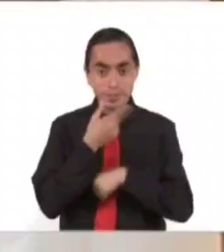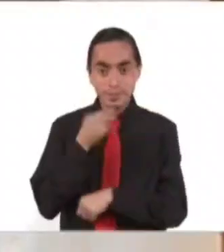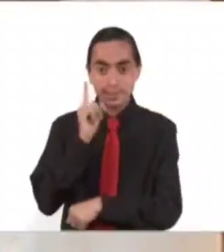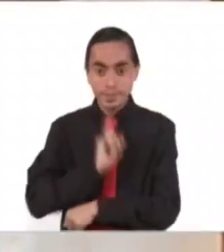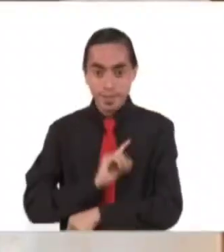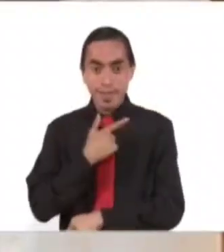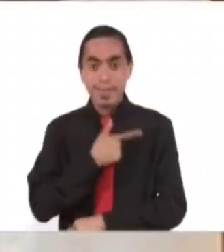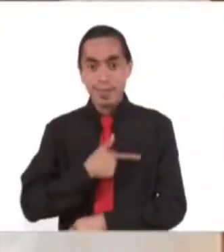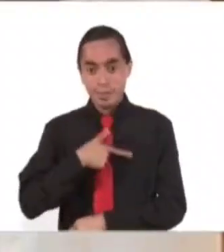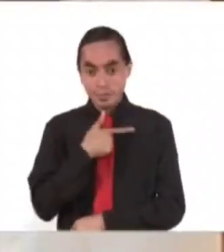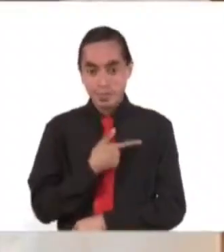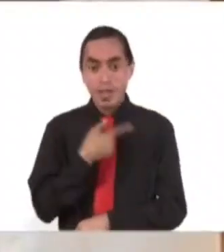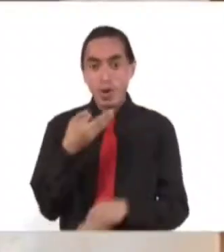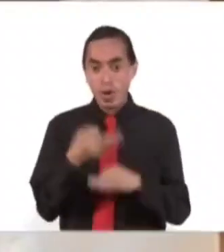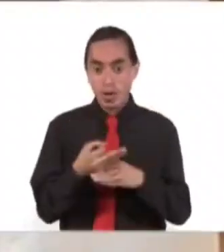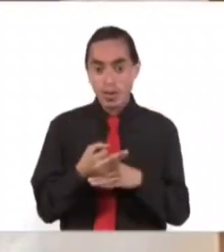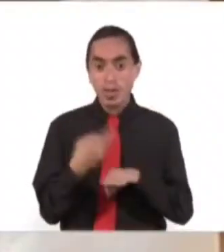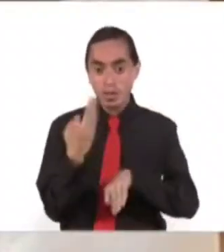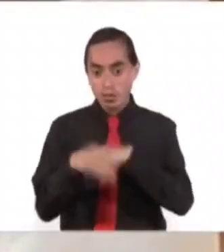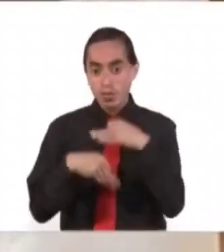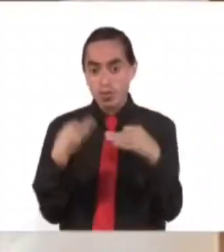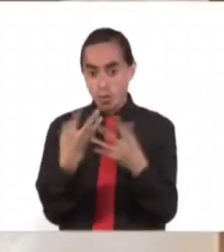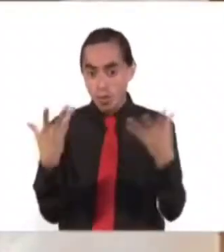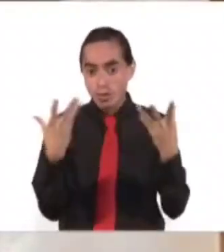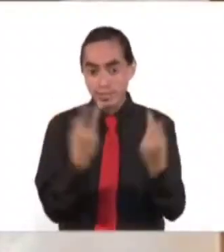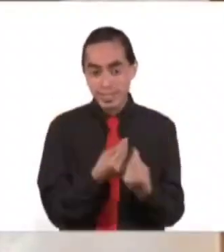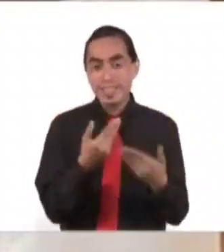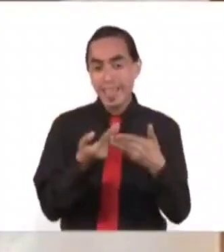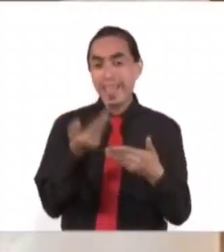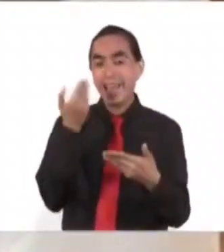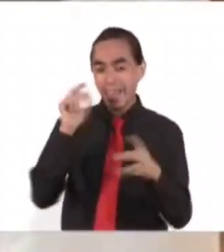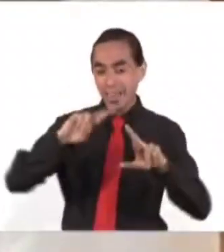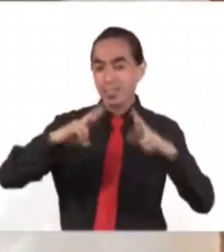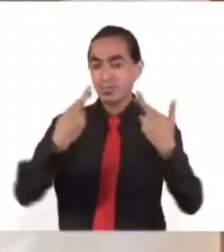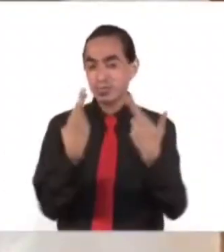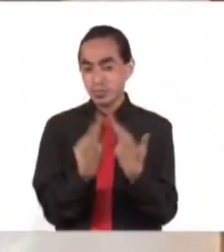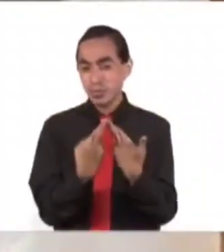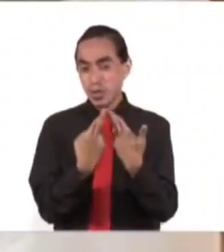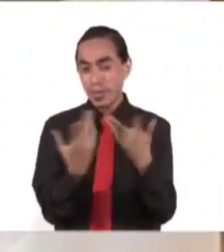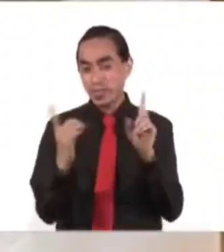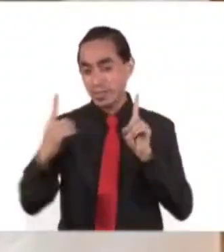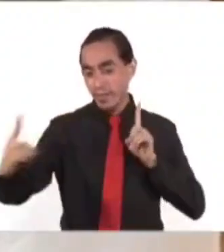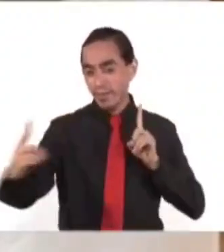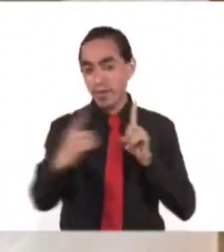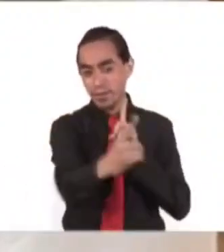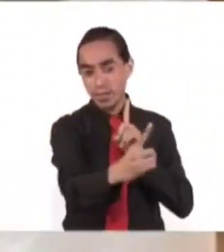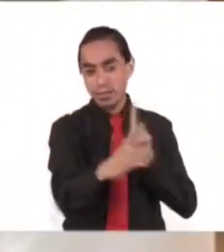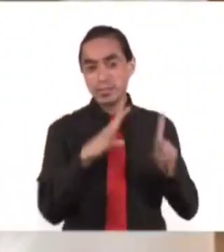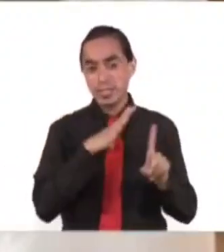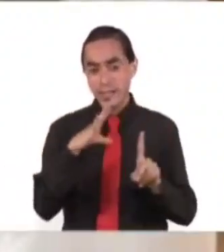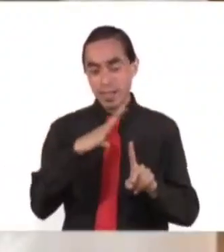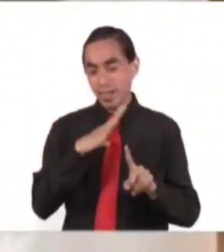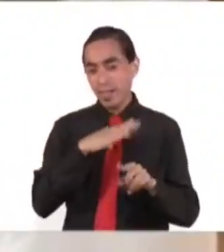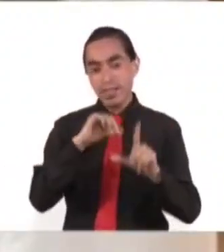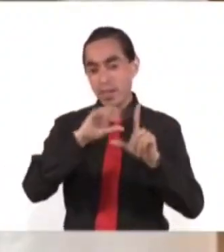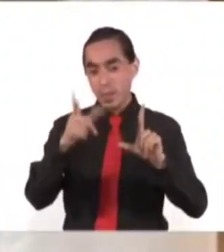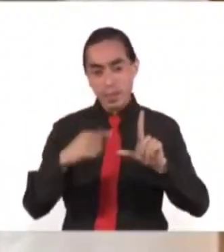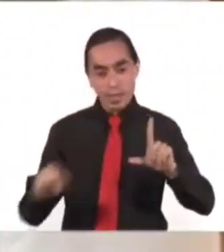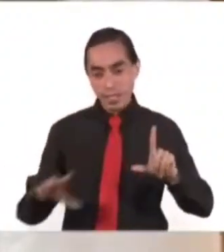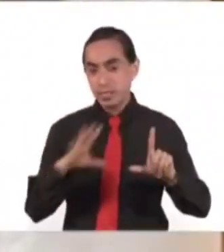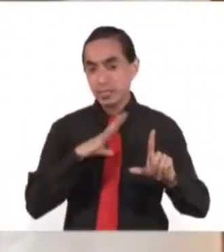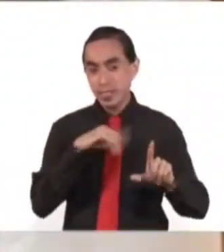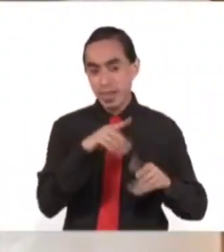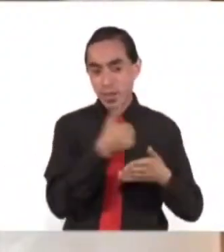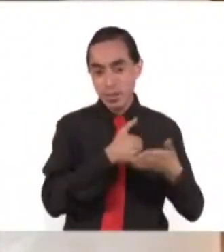enorme gusto que ahora estemos aquí. Nos hemos visto en varias reuniones a la distancia, desde todo el país, desde la Ciudad